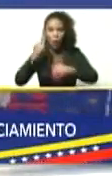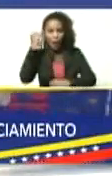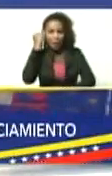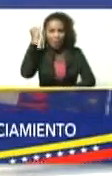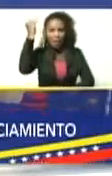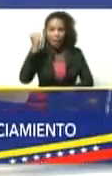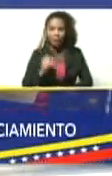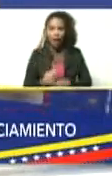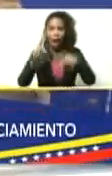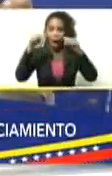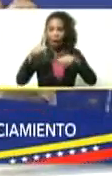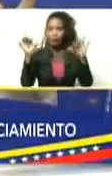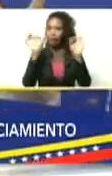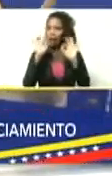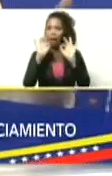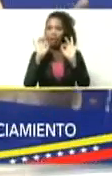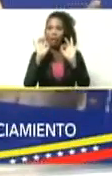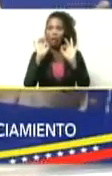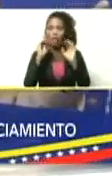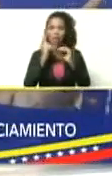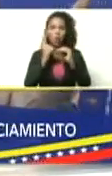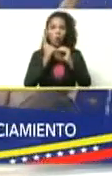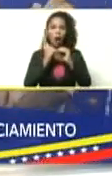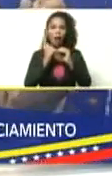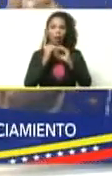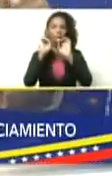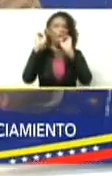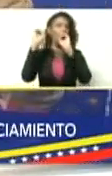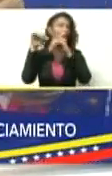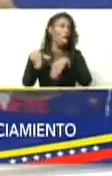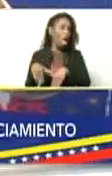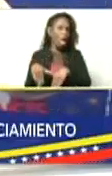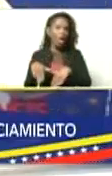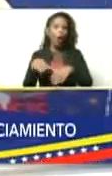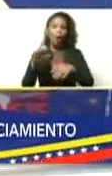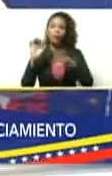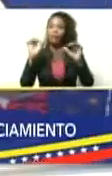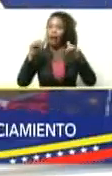Aquí nadie se rindió, aquí nadie